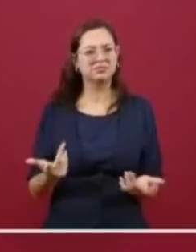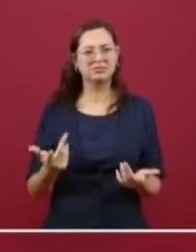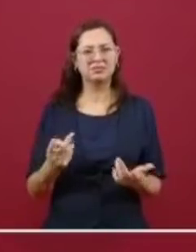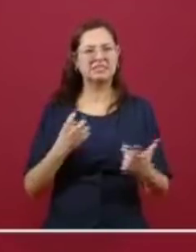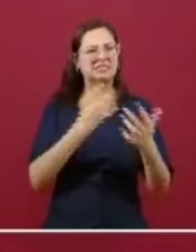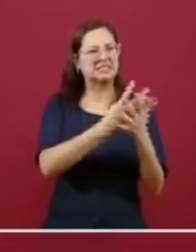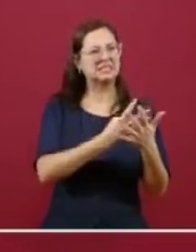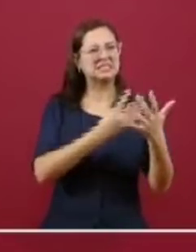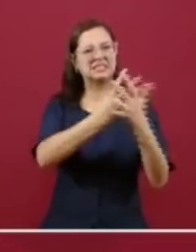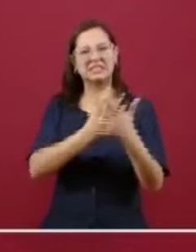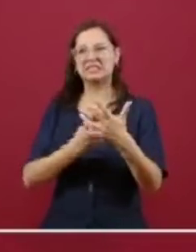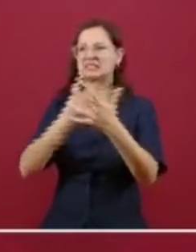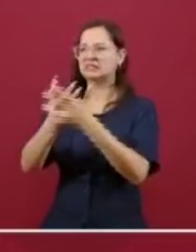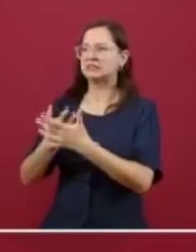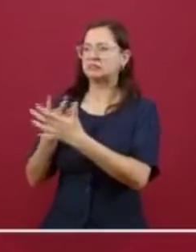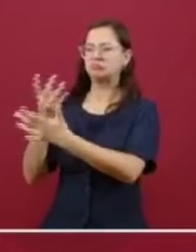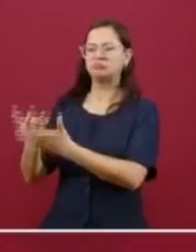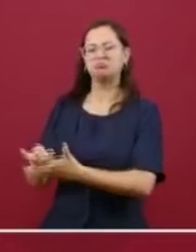de cárceles.